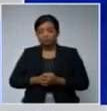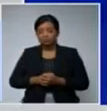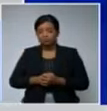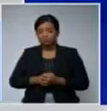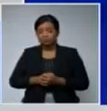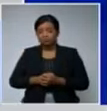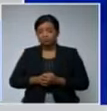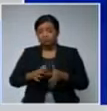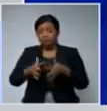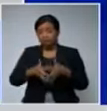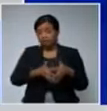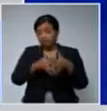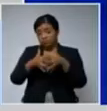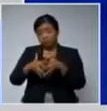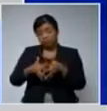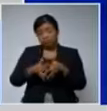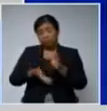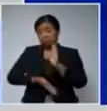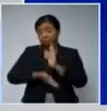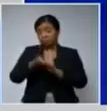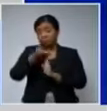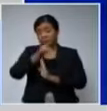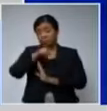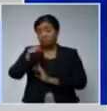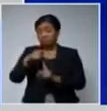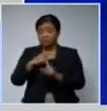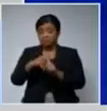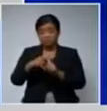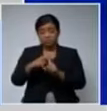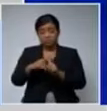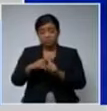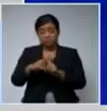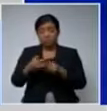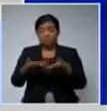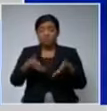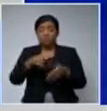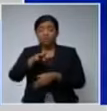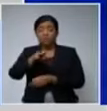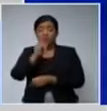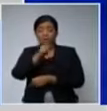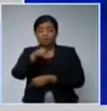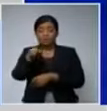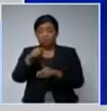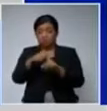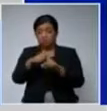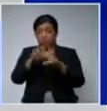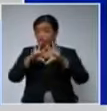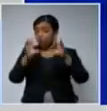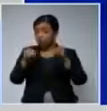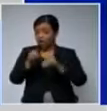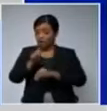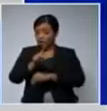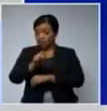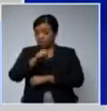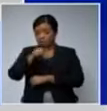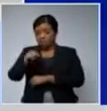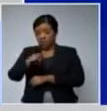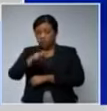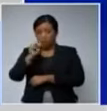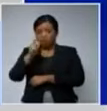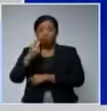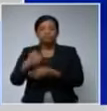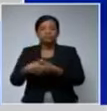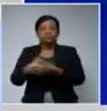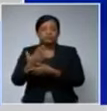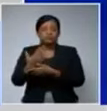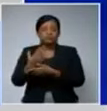mayor número de casos aporta. Estamos hablando de nuevos casos, esto no es acumulado, esto es un solo día. En